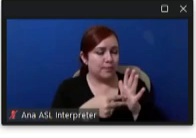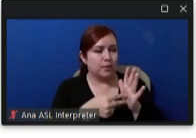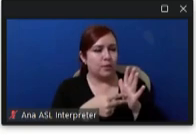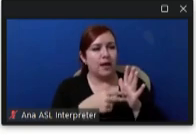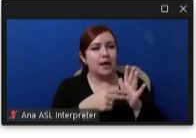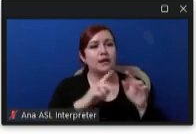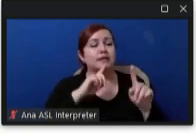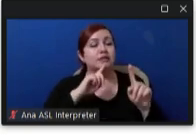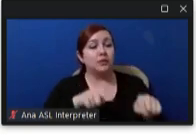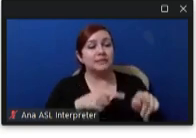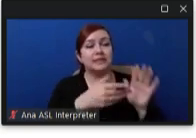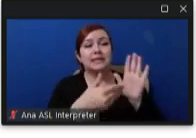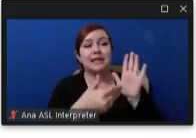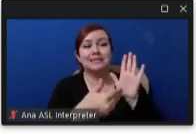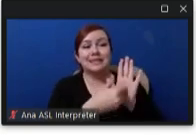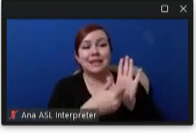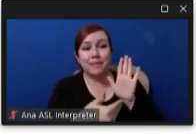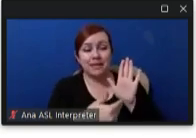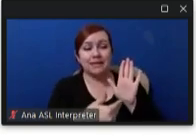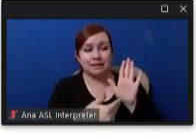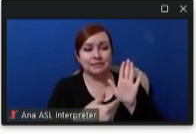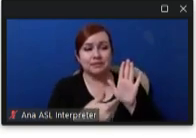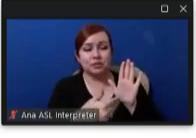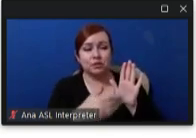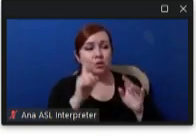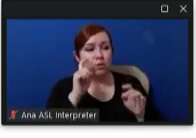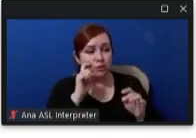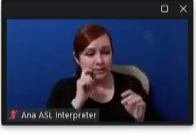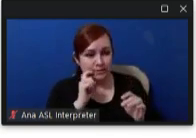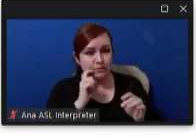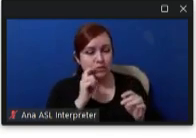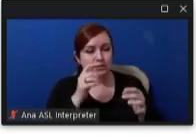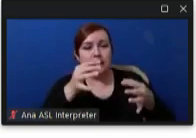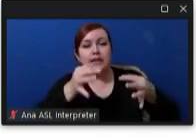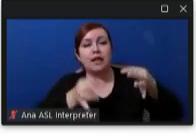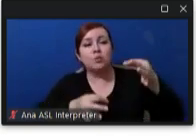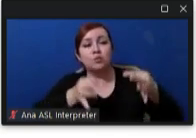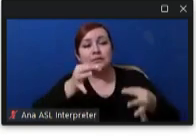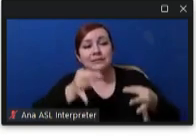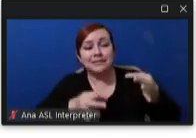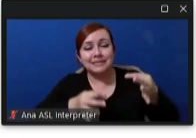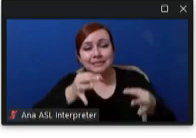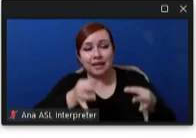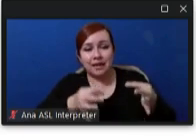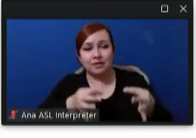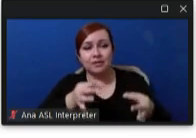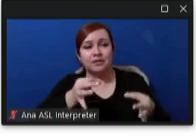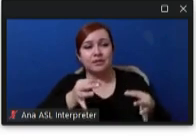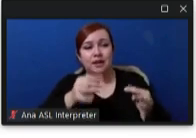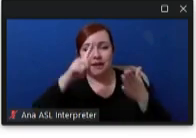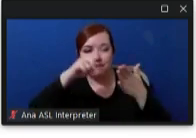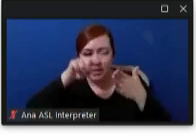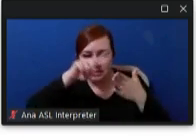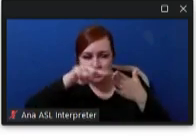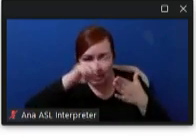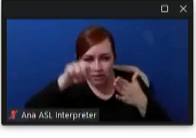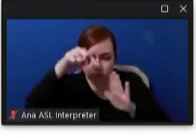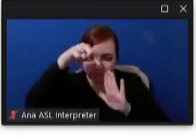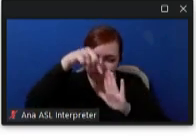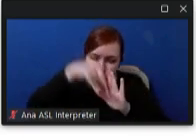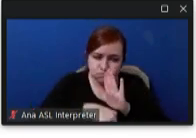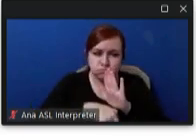justicia, verdad y reparación. Es decir, de justicia en el sentido de investigación de